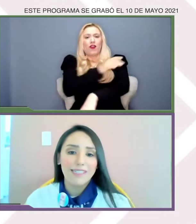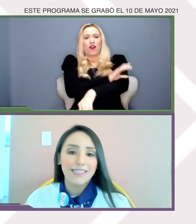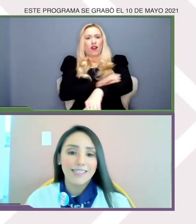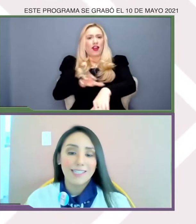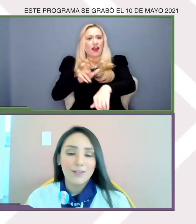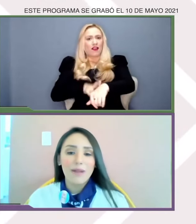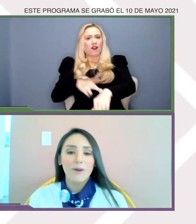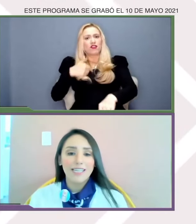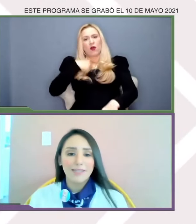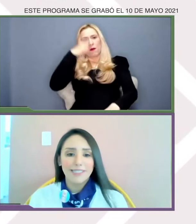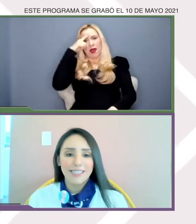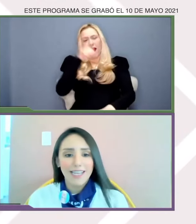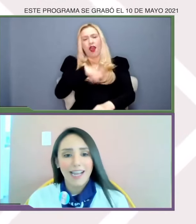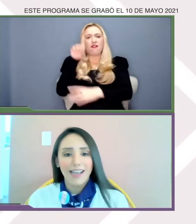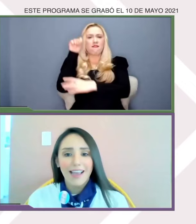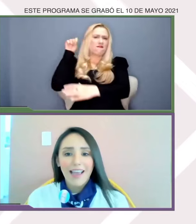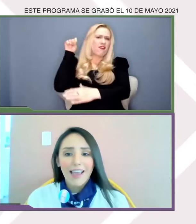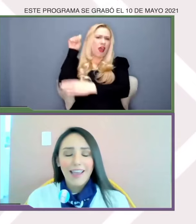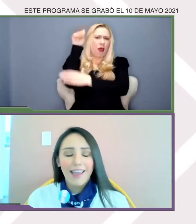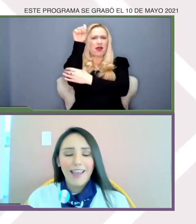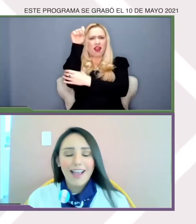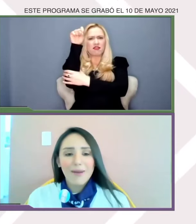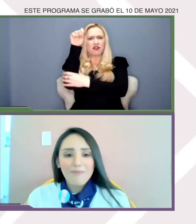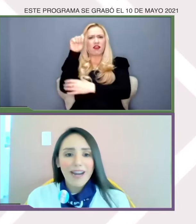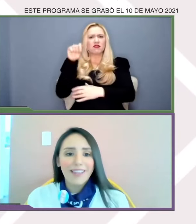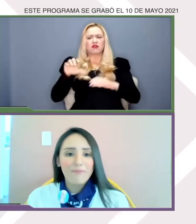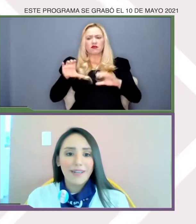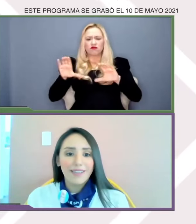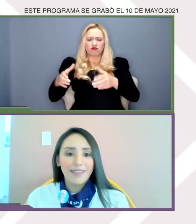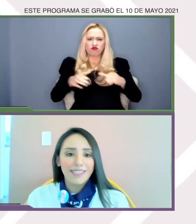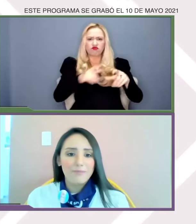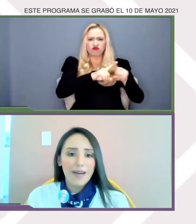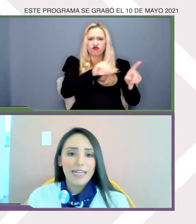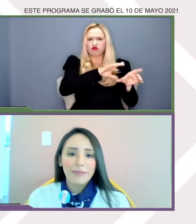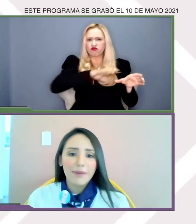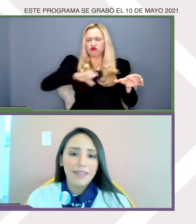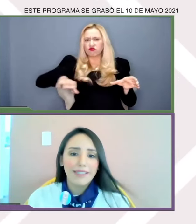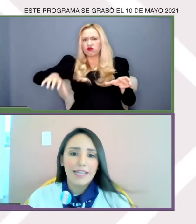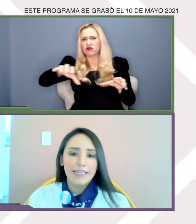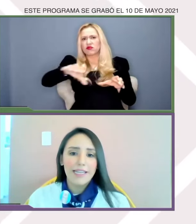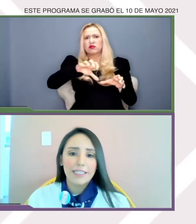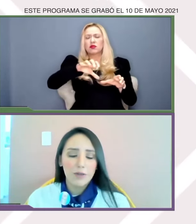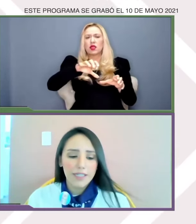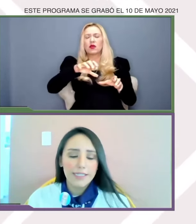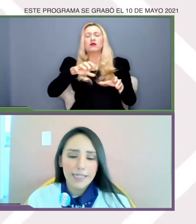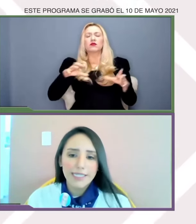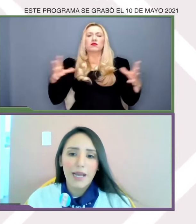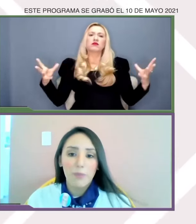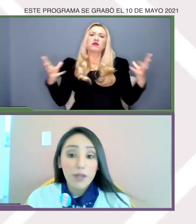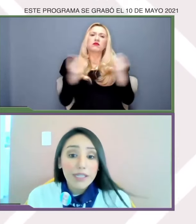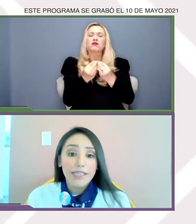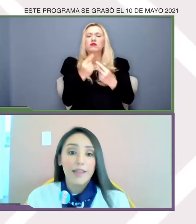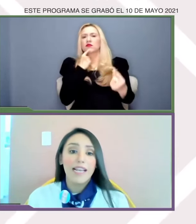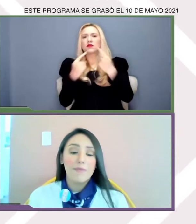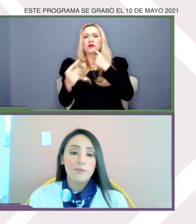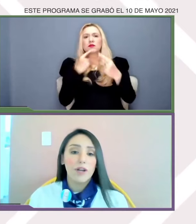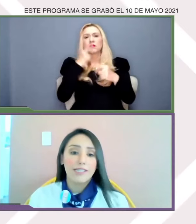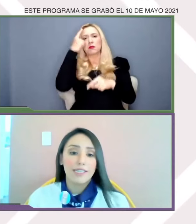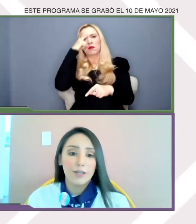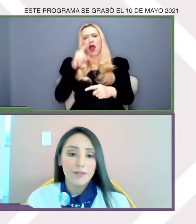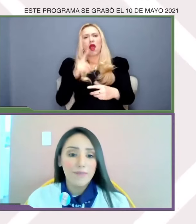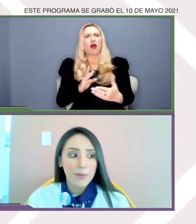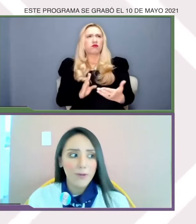programa feminista interseccional Mujeres Diversas YAG, a la par de participar activamente en la línea de acción de incidencia política de la